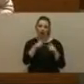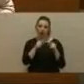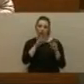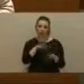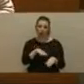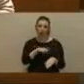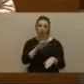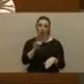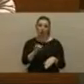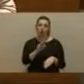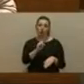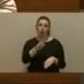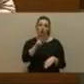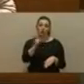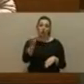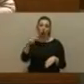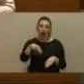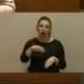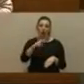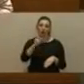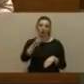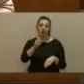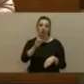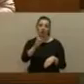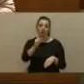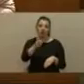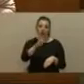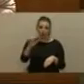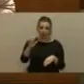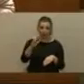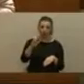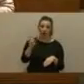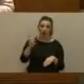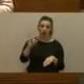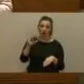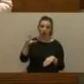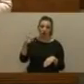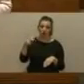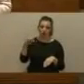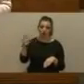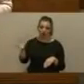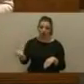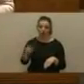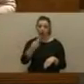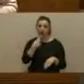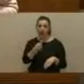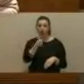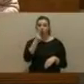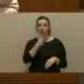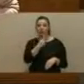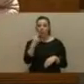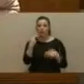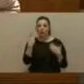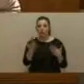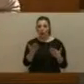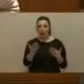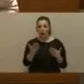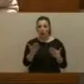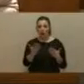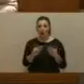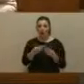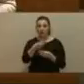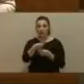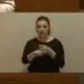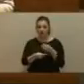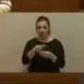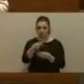José Sánchez Vicente, quien estableció como compromiso el desarrollo